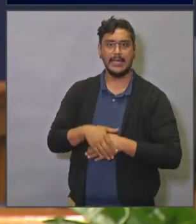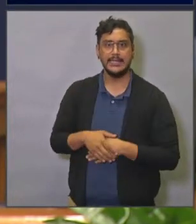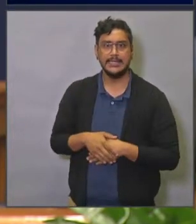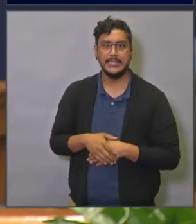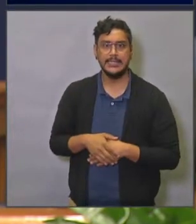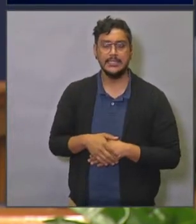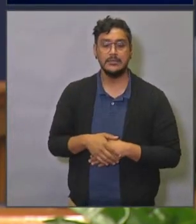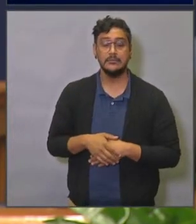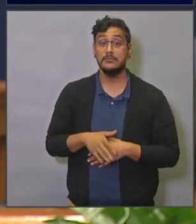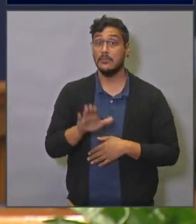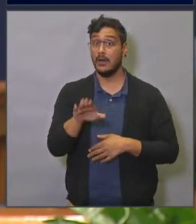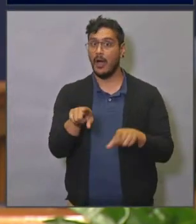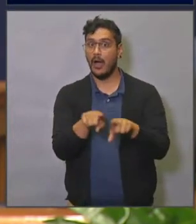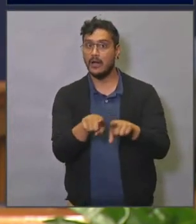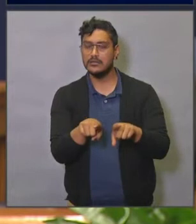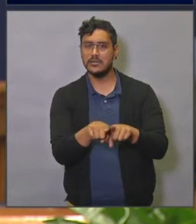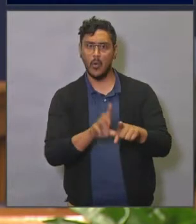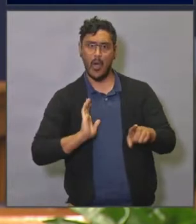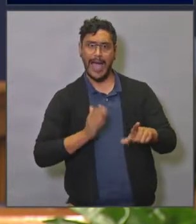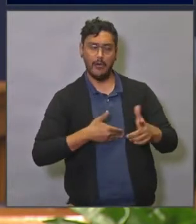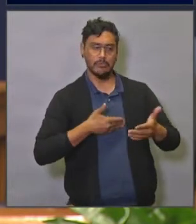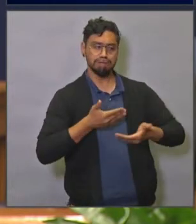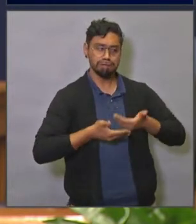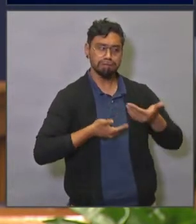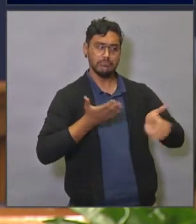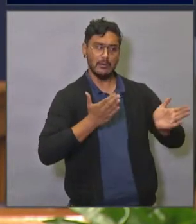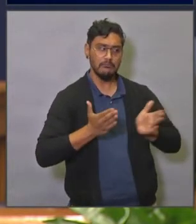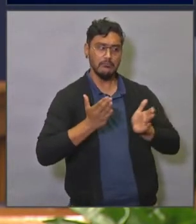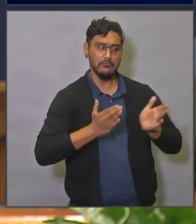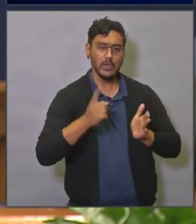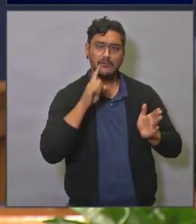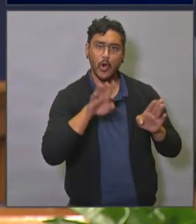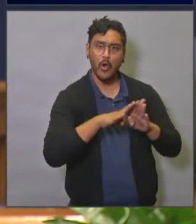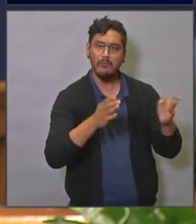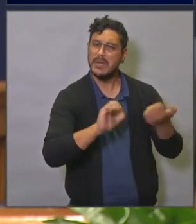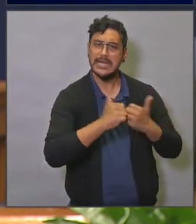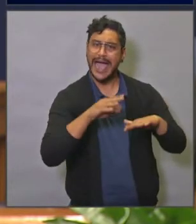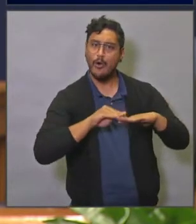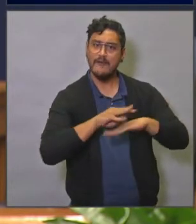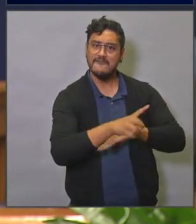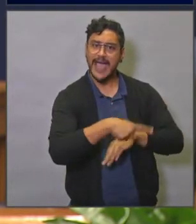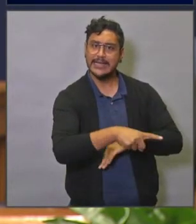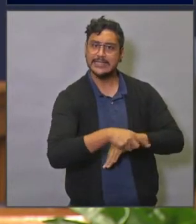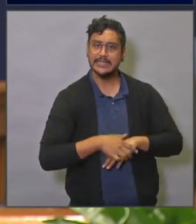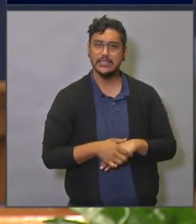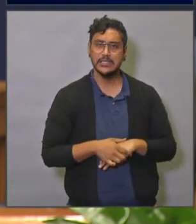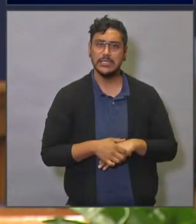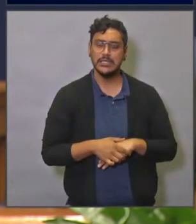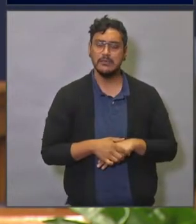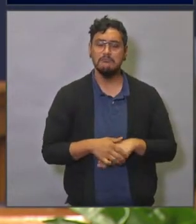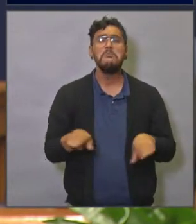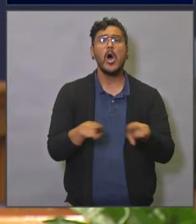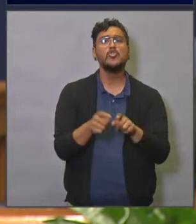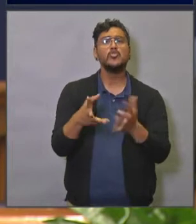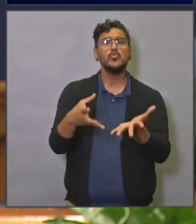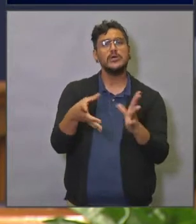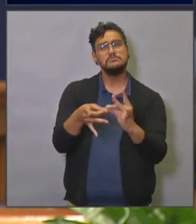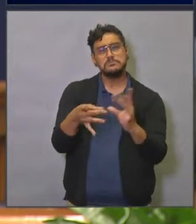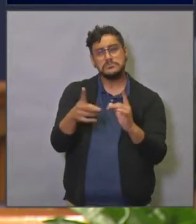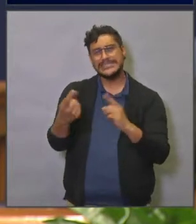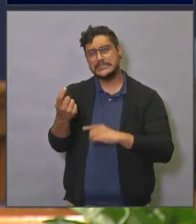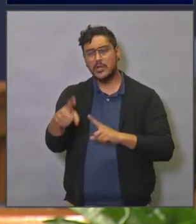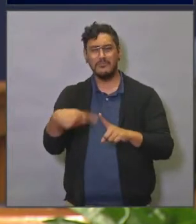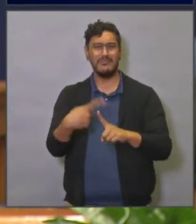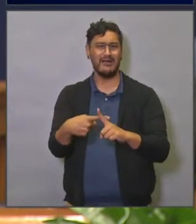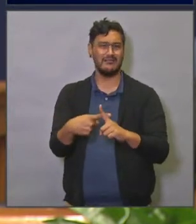Y también cómo impacta nuestro proceso de reapertura. También queremos mencionar un poco sobre lo que dijimos